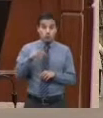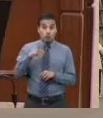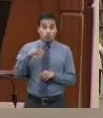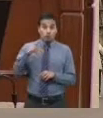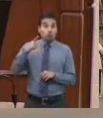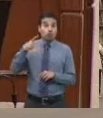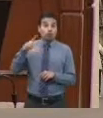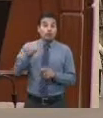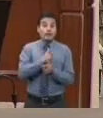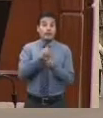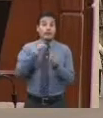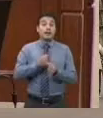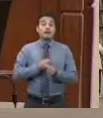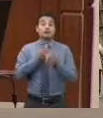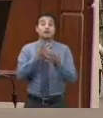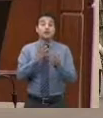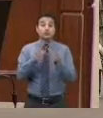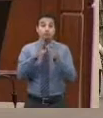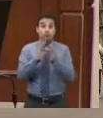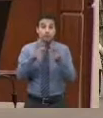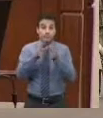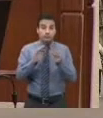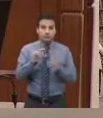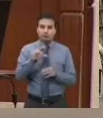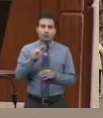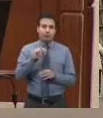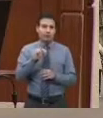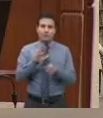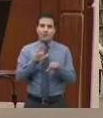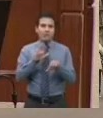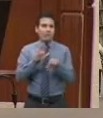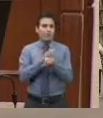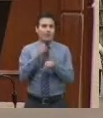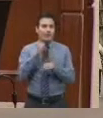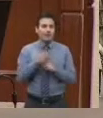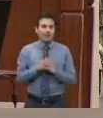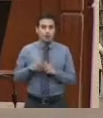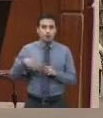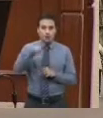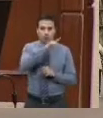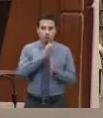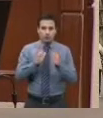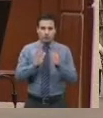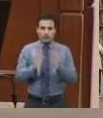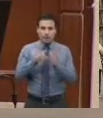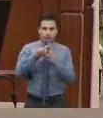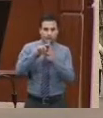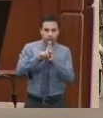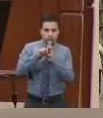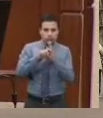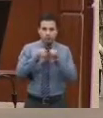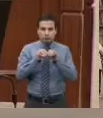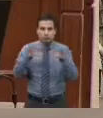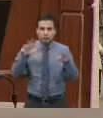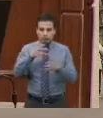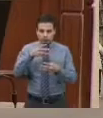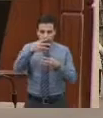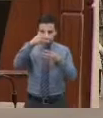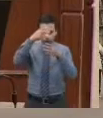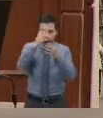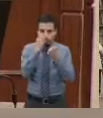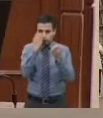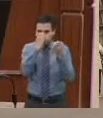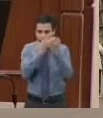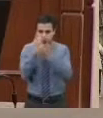libertad de expresión de los ciudadanos involucrados, ya que del análisis integral de las publicaciones, también tomando en cuenta